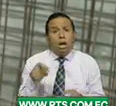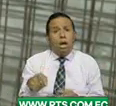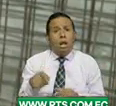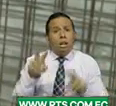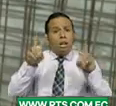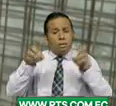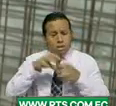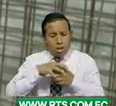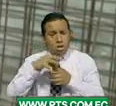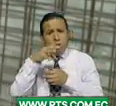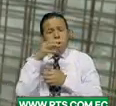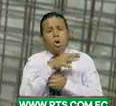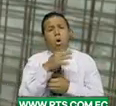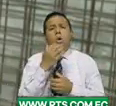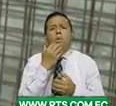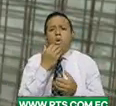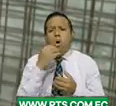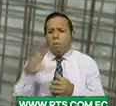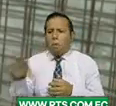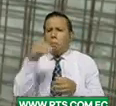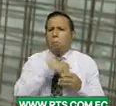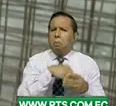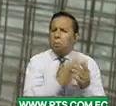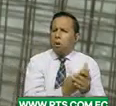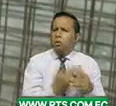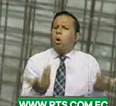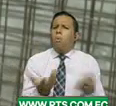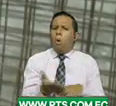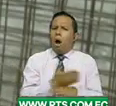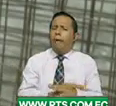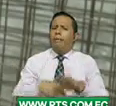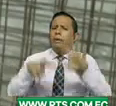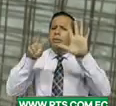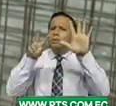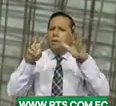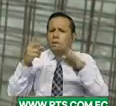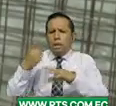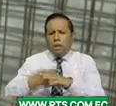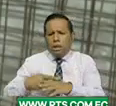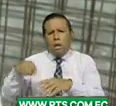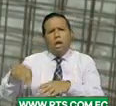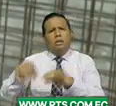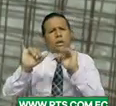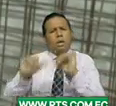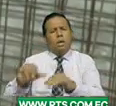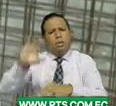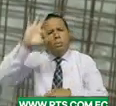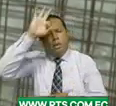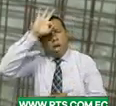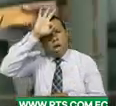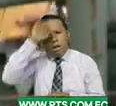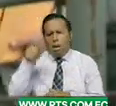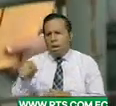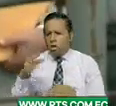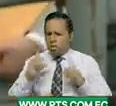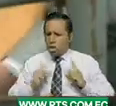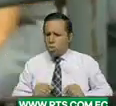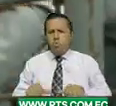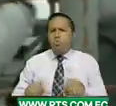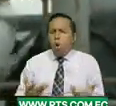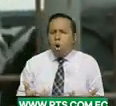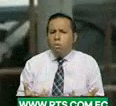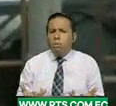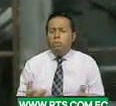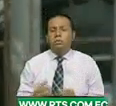a la espera de saber cómo está de salud después de 7 días de encierro en el Eugenio Espejo y cuáles son sus condiciones. La defensa de Celi